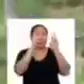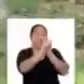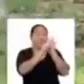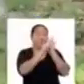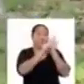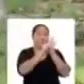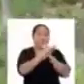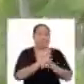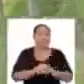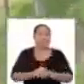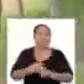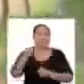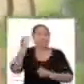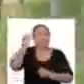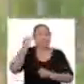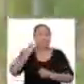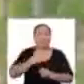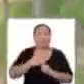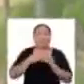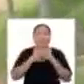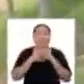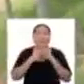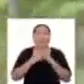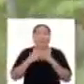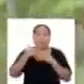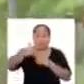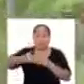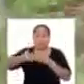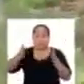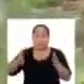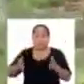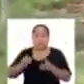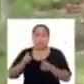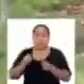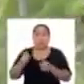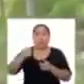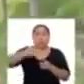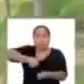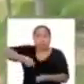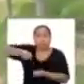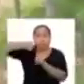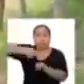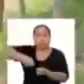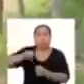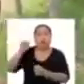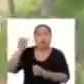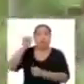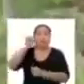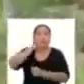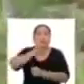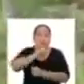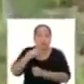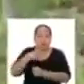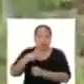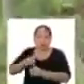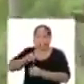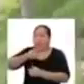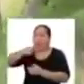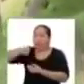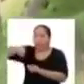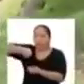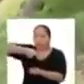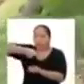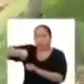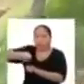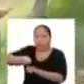videos. Imagínate que en mi casa tengo un huerto de zanahorias, es decir, tengo que regar, cosechar y abonar.